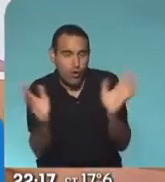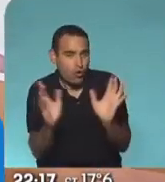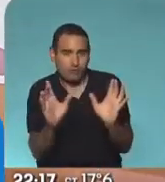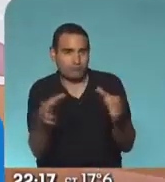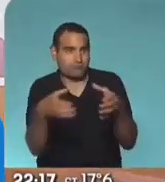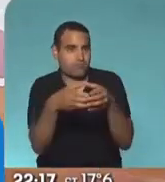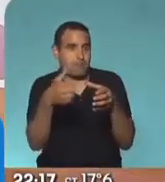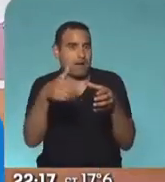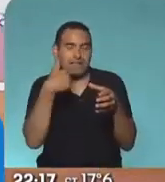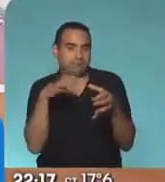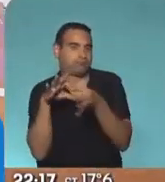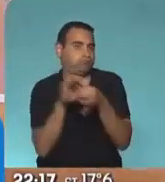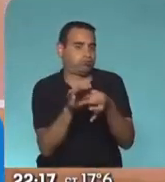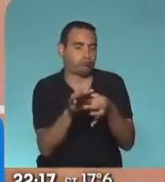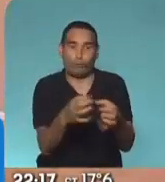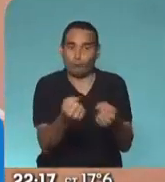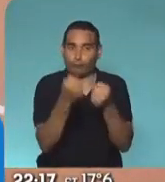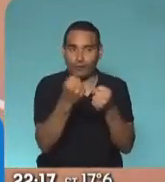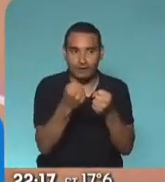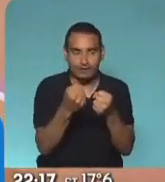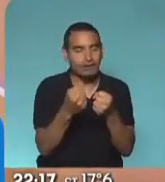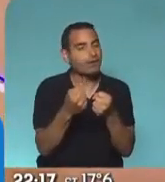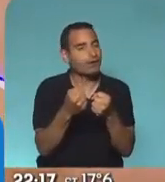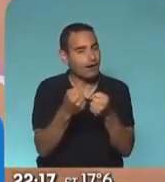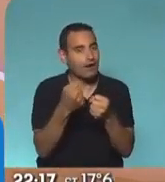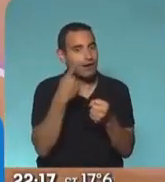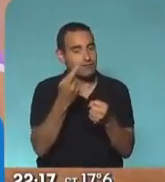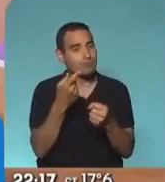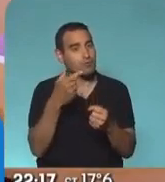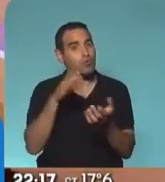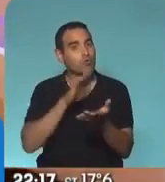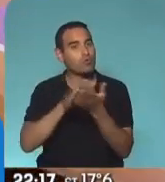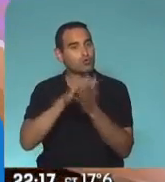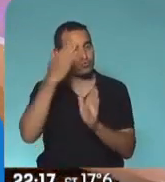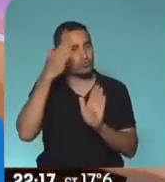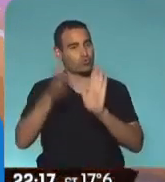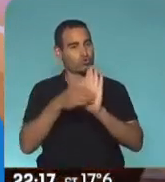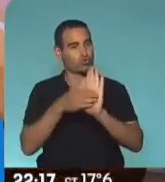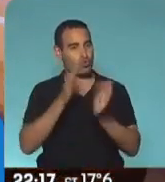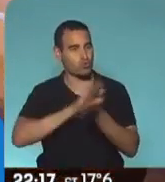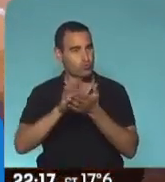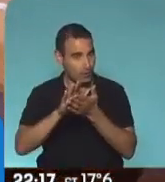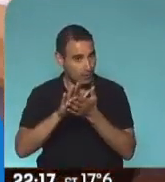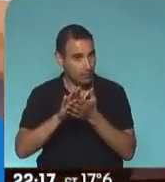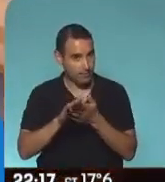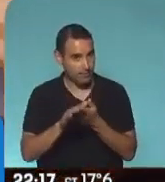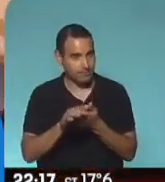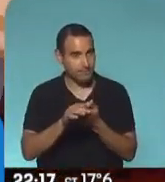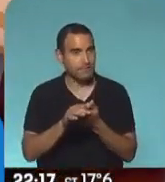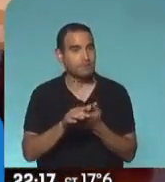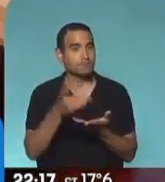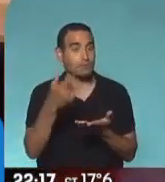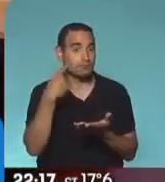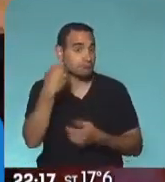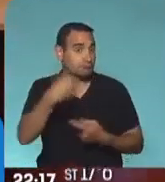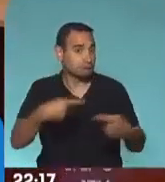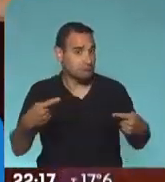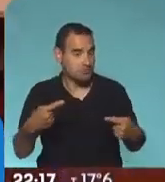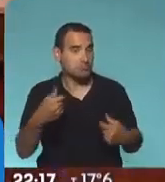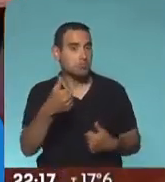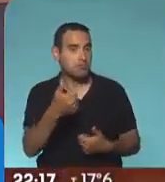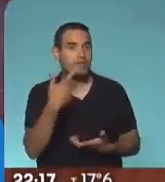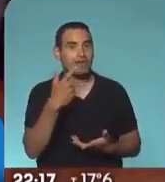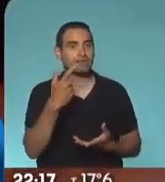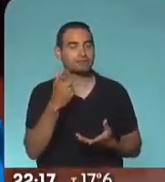organizaciones sociales era muy fuerte. Eso fue lo que alumbró la Constitución, una nueva Constitución que es realmente muy novedosa y que incluye al